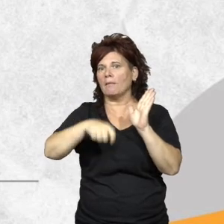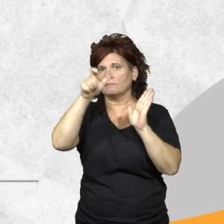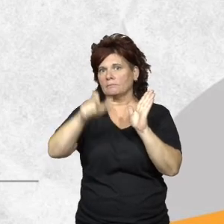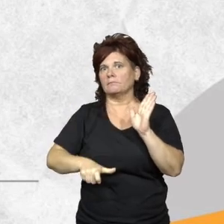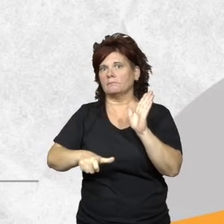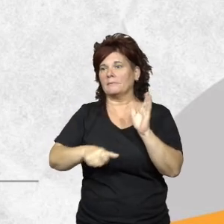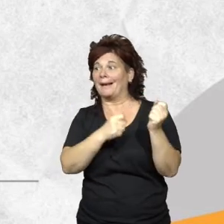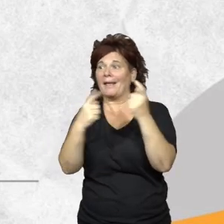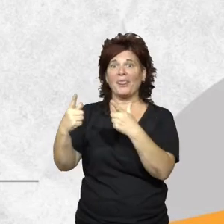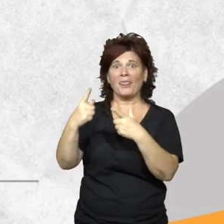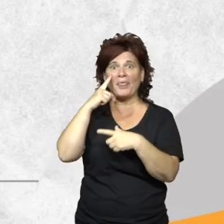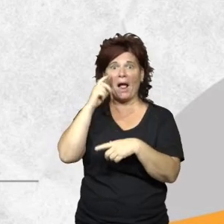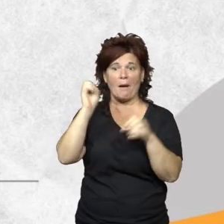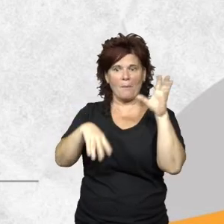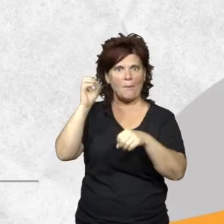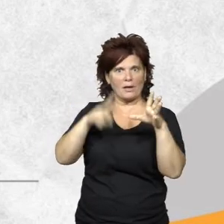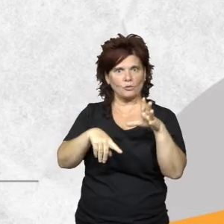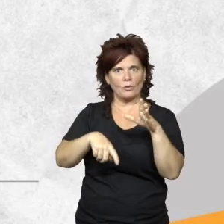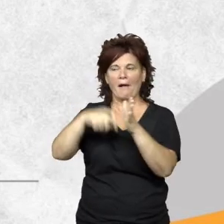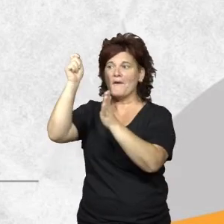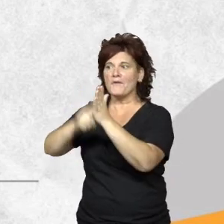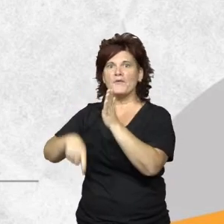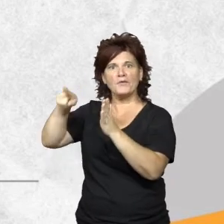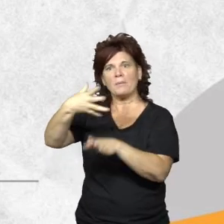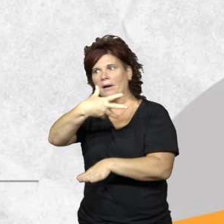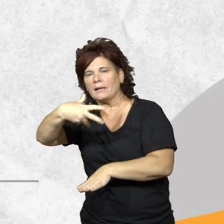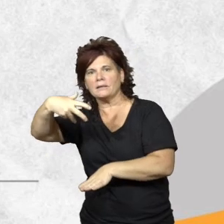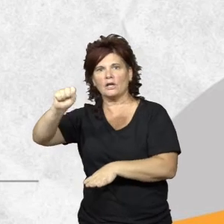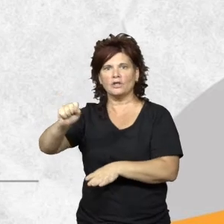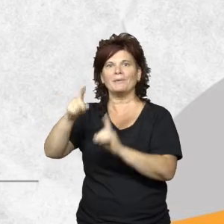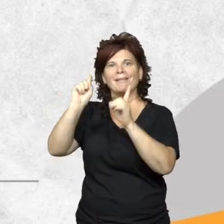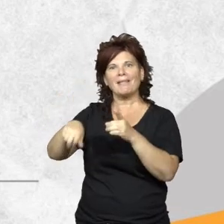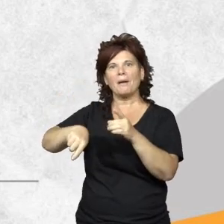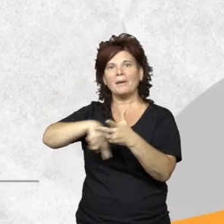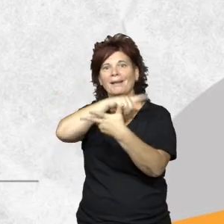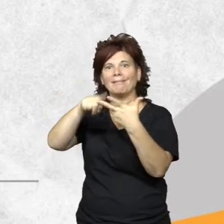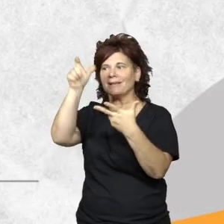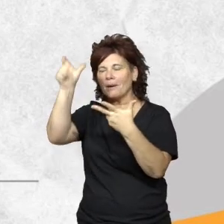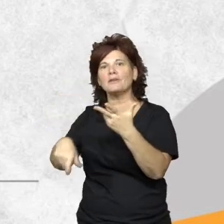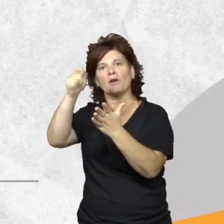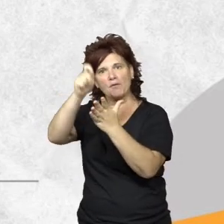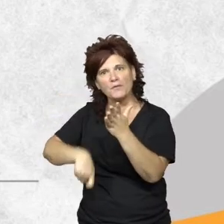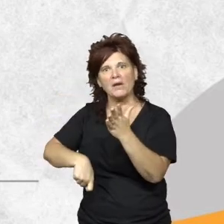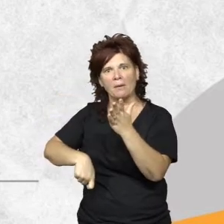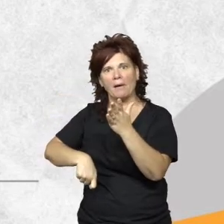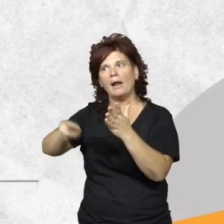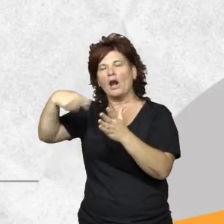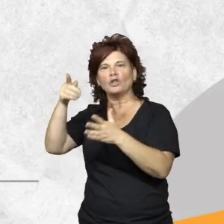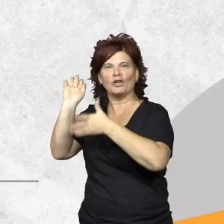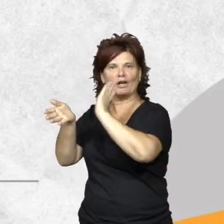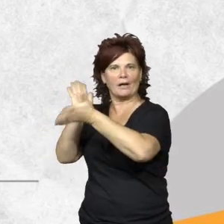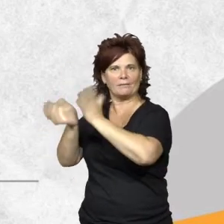residuo, el transportista que lo recibe y el operador donde ingresa el residuo. Luego, el operador emite